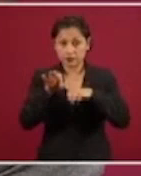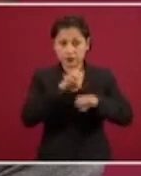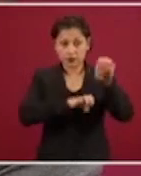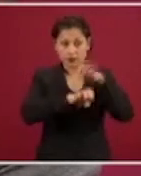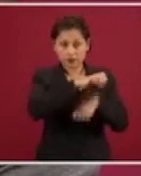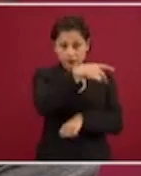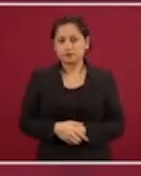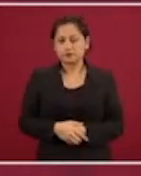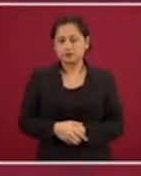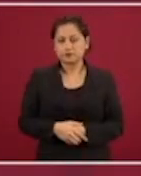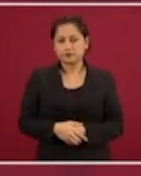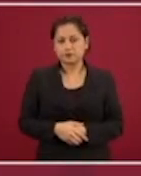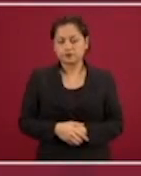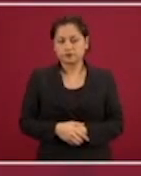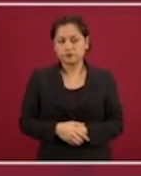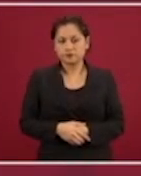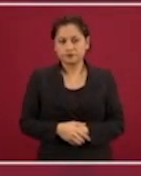en casa y